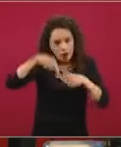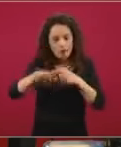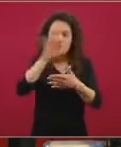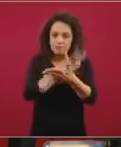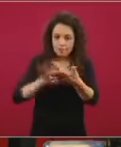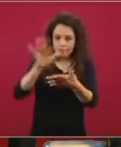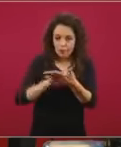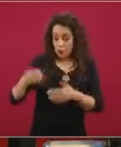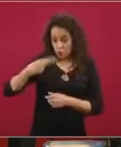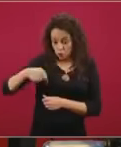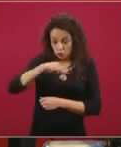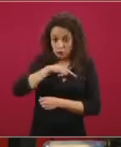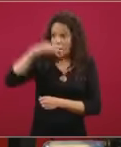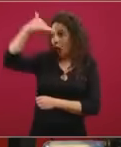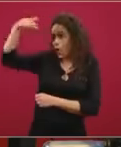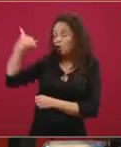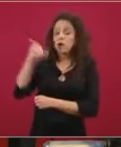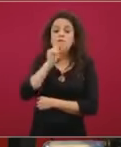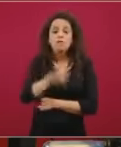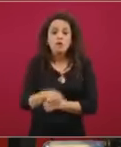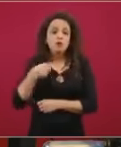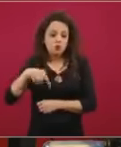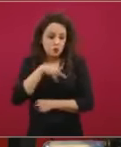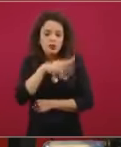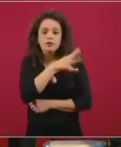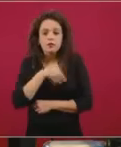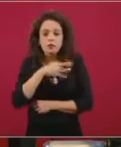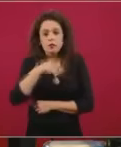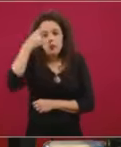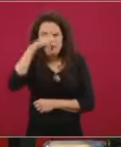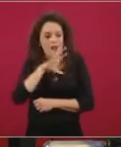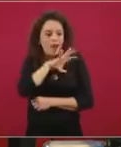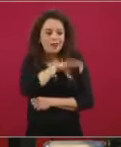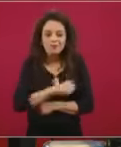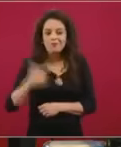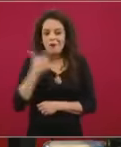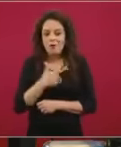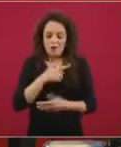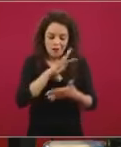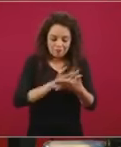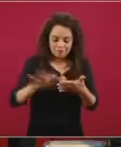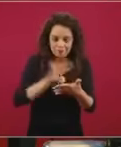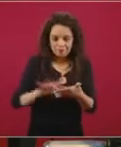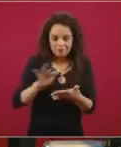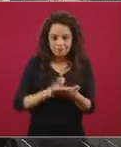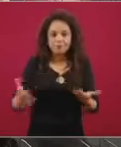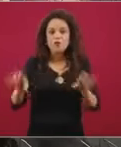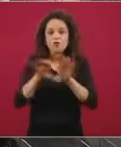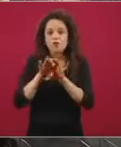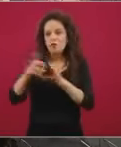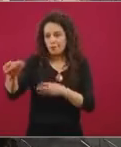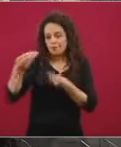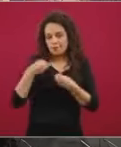en nuestros hijos el gusto por la lectura? ¿Cuál sería esta receta secreta? Si es que hay. Gracias.